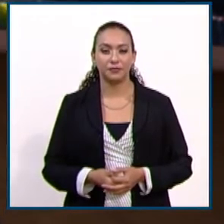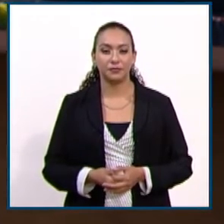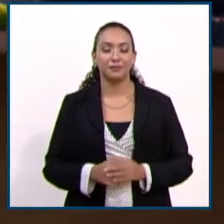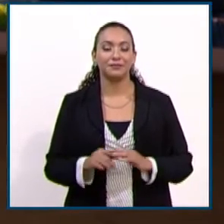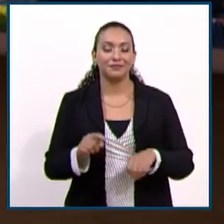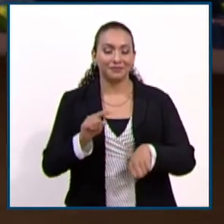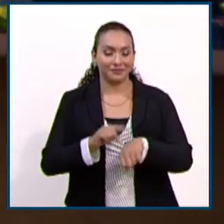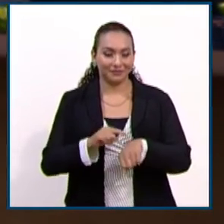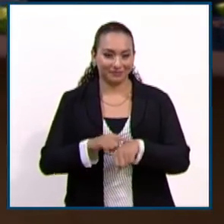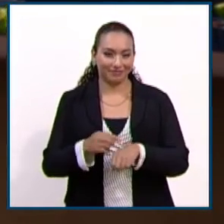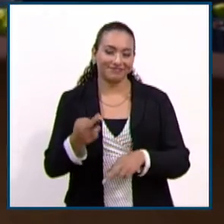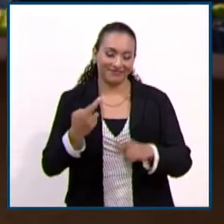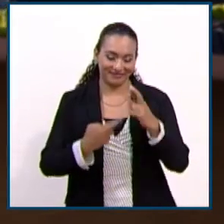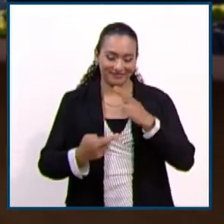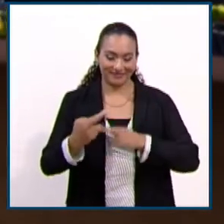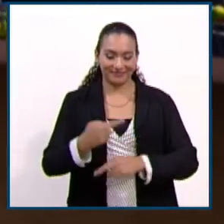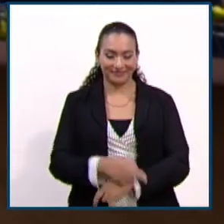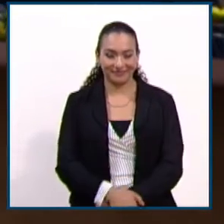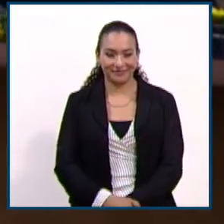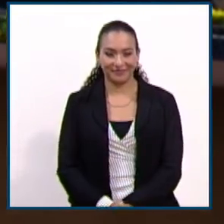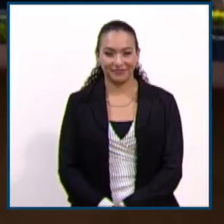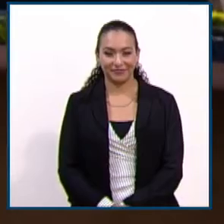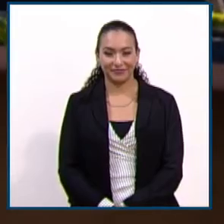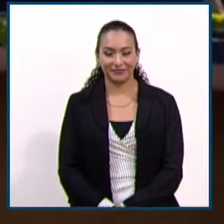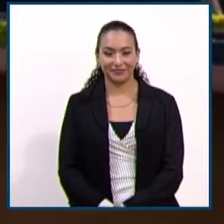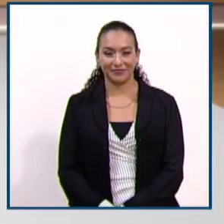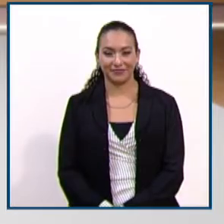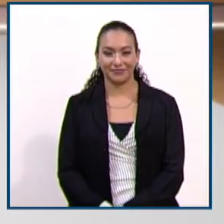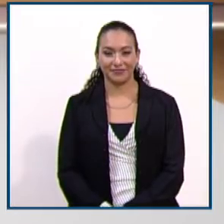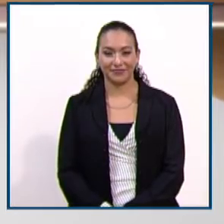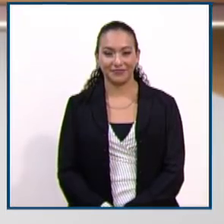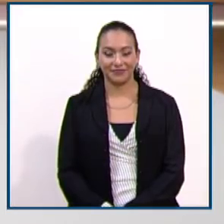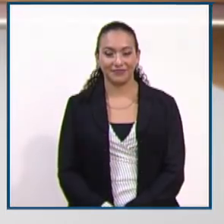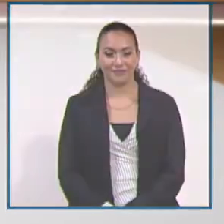Hacemos una nueva pausa y continuamos con más noticias.